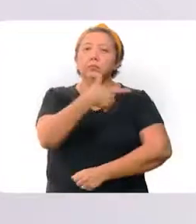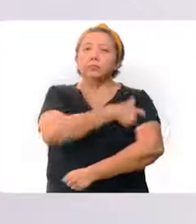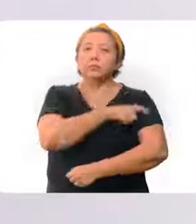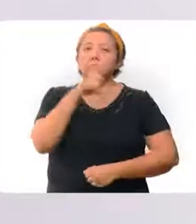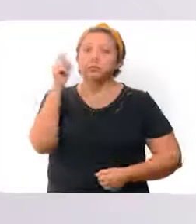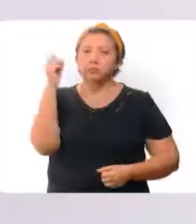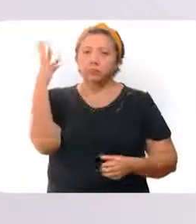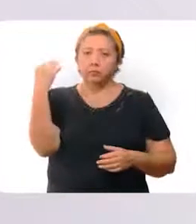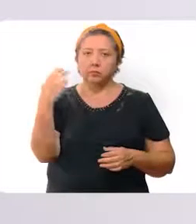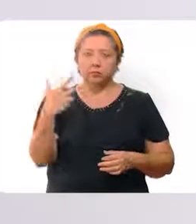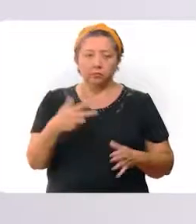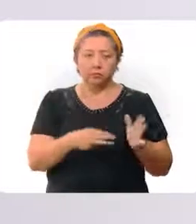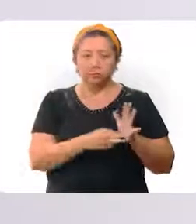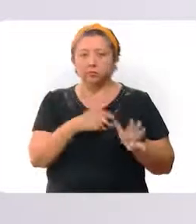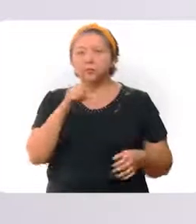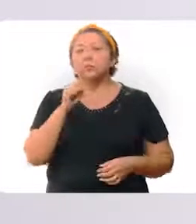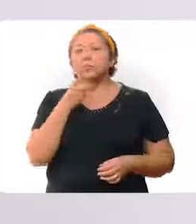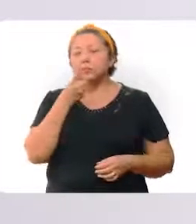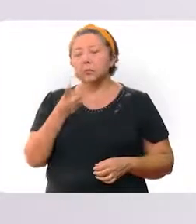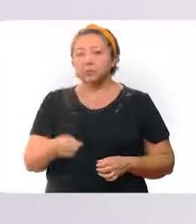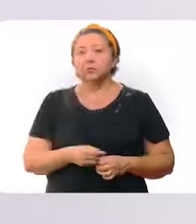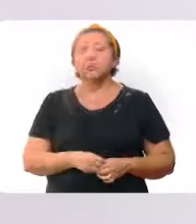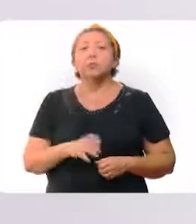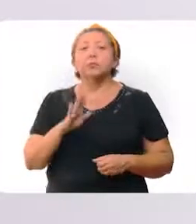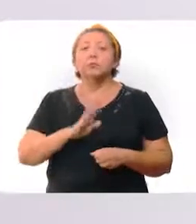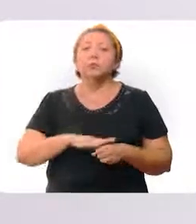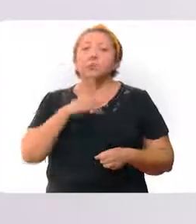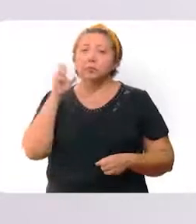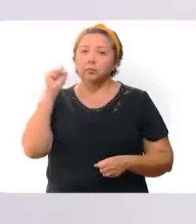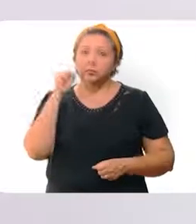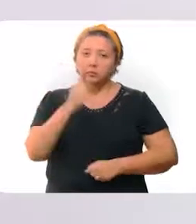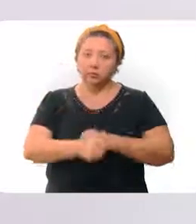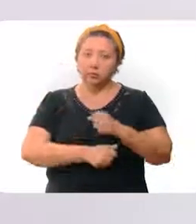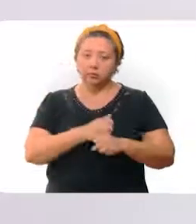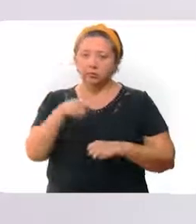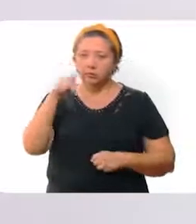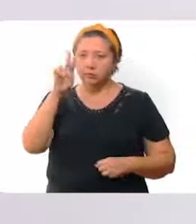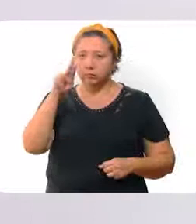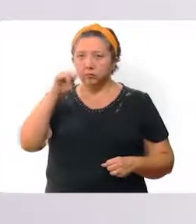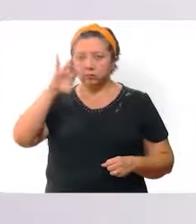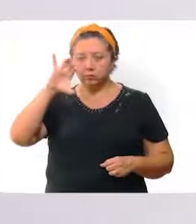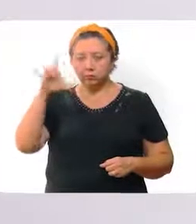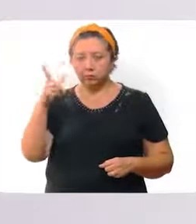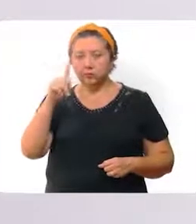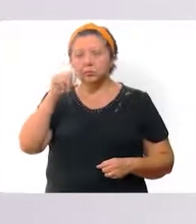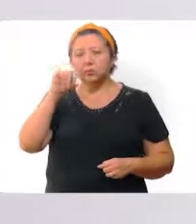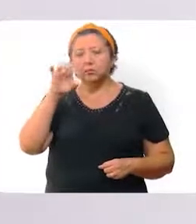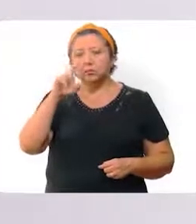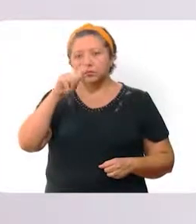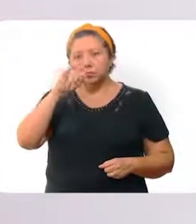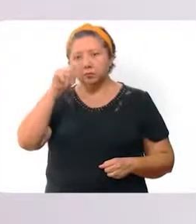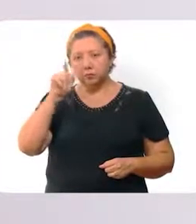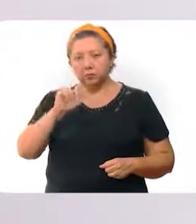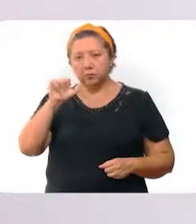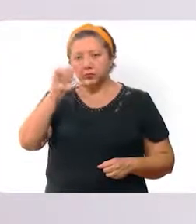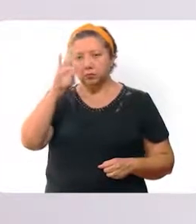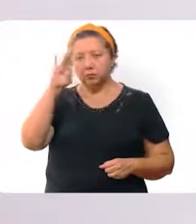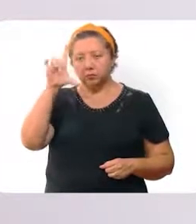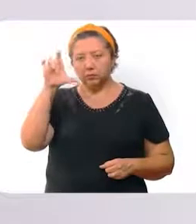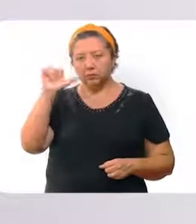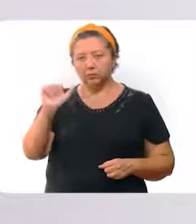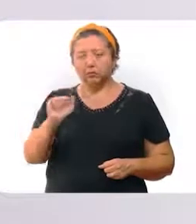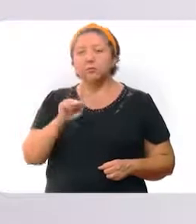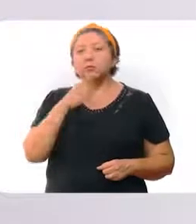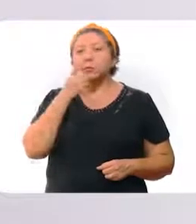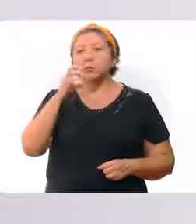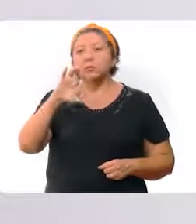aplicarán 28.211 vacunas a mayores de 60 años de Quinchil, Samajil, Tetis, Ucú, Abalá, Zacalum,